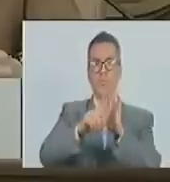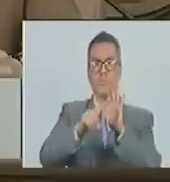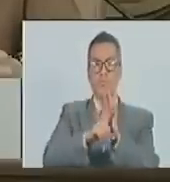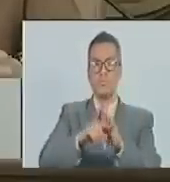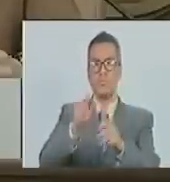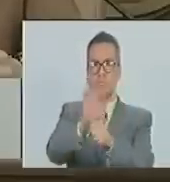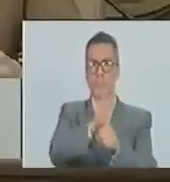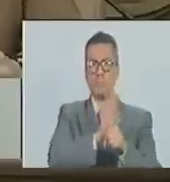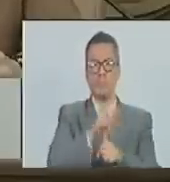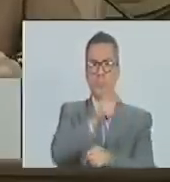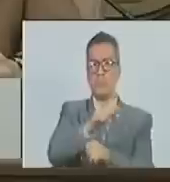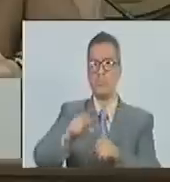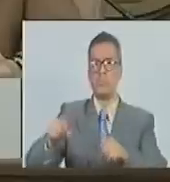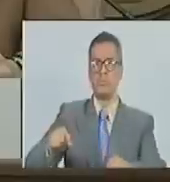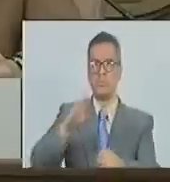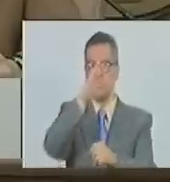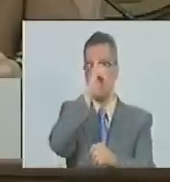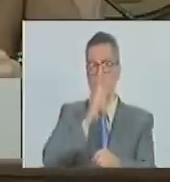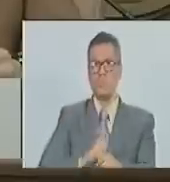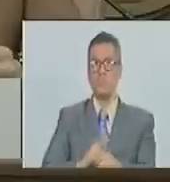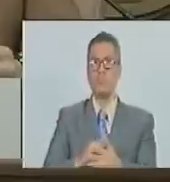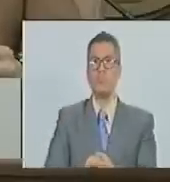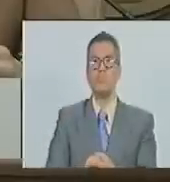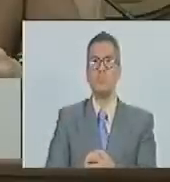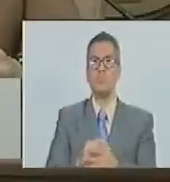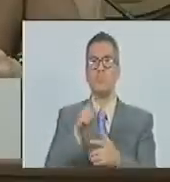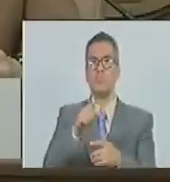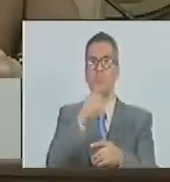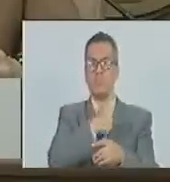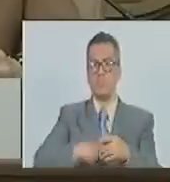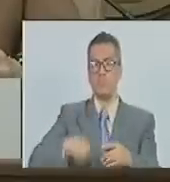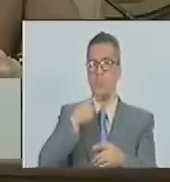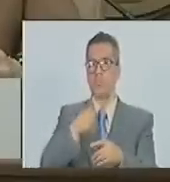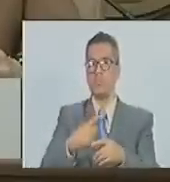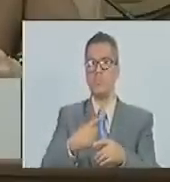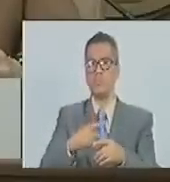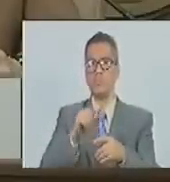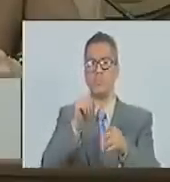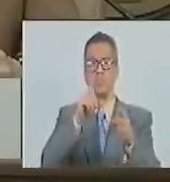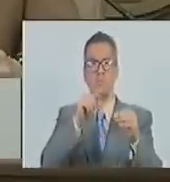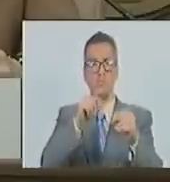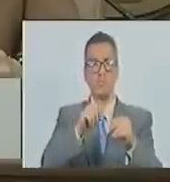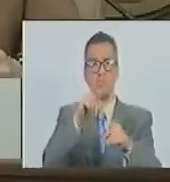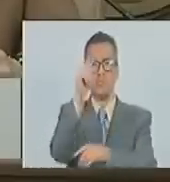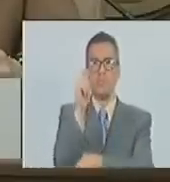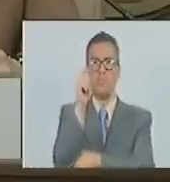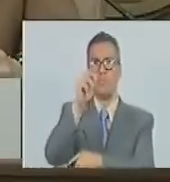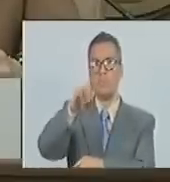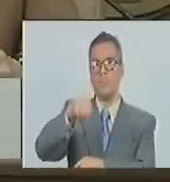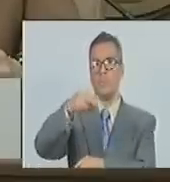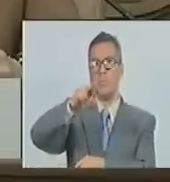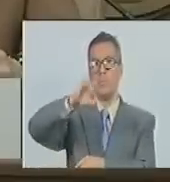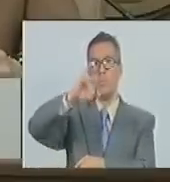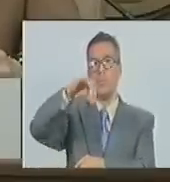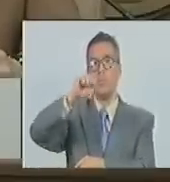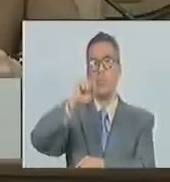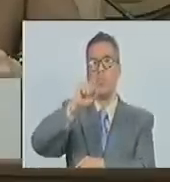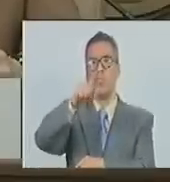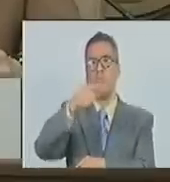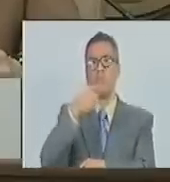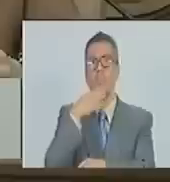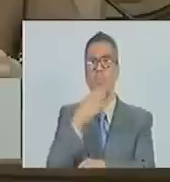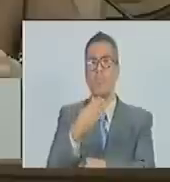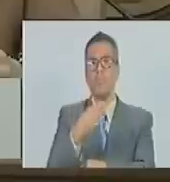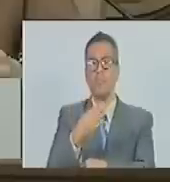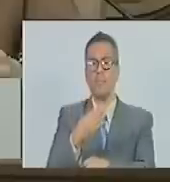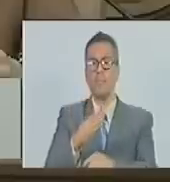la protección de las personas con discapacidad. El presidente otorgó el derecho de palabra a la diputada María Gabriela Vega, quien solicitó